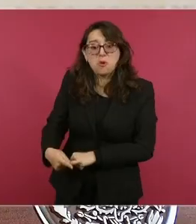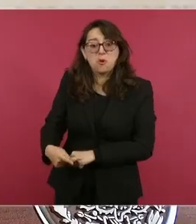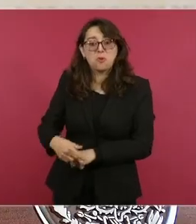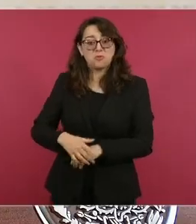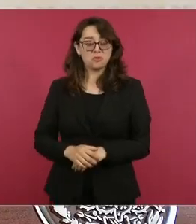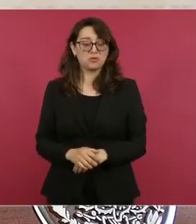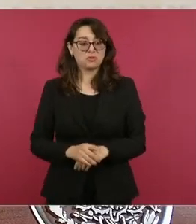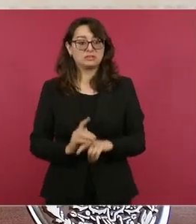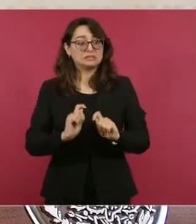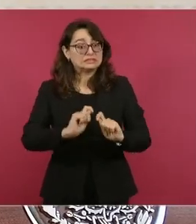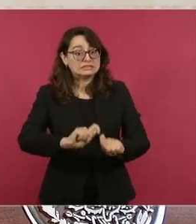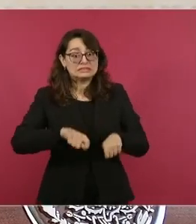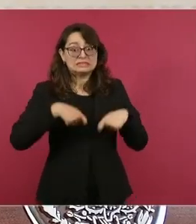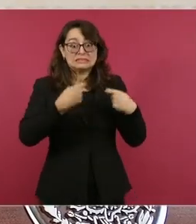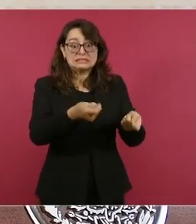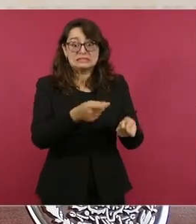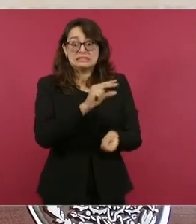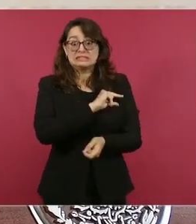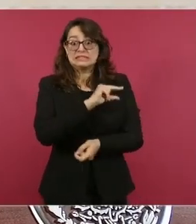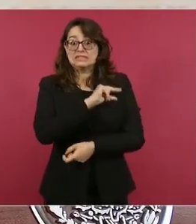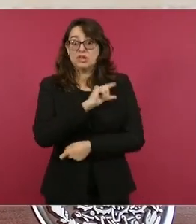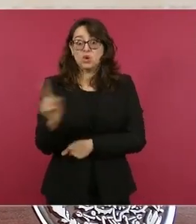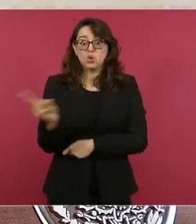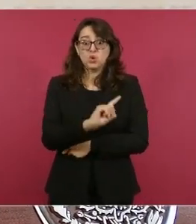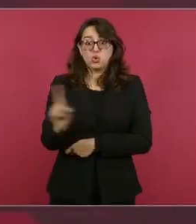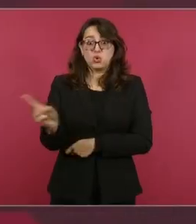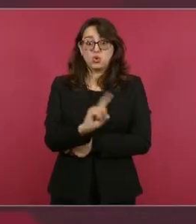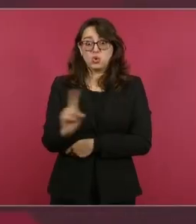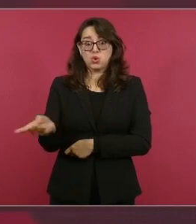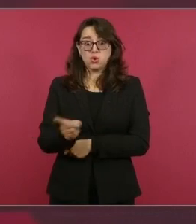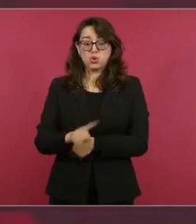y no queremos que se privaticen.